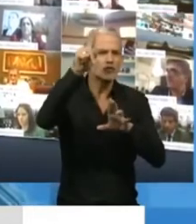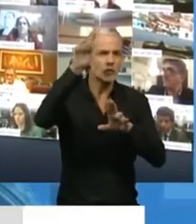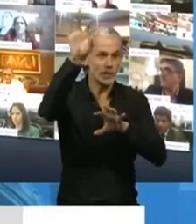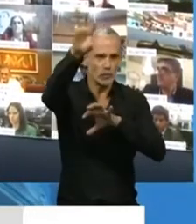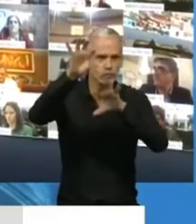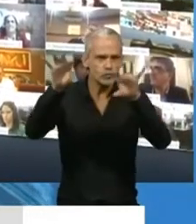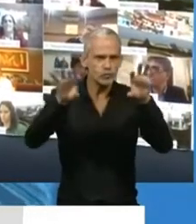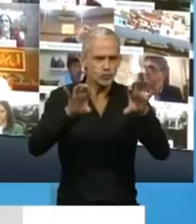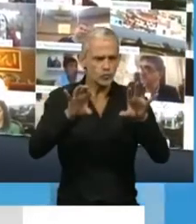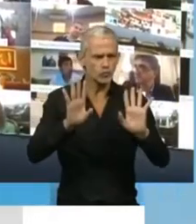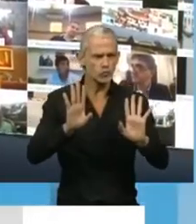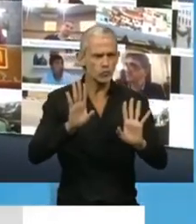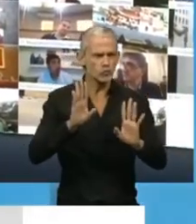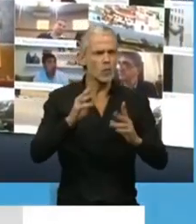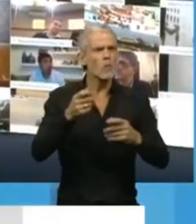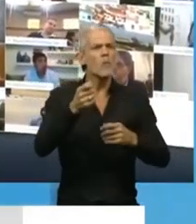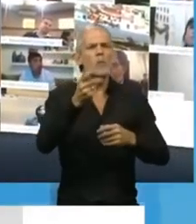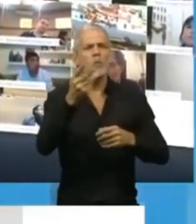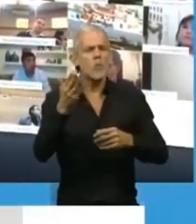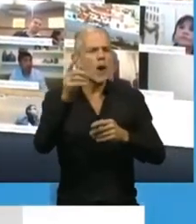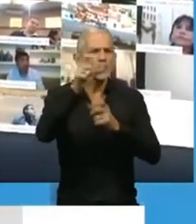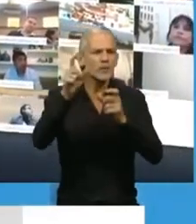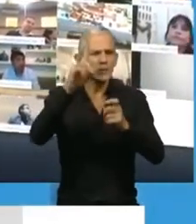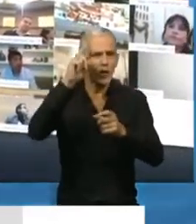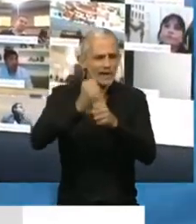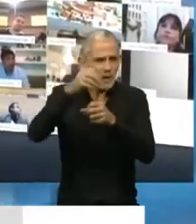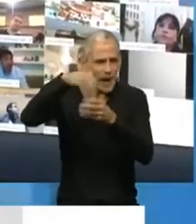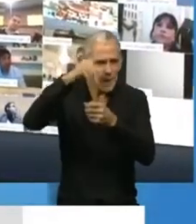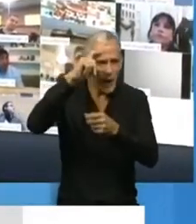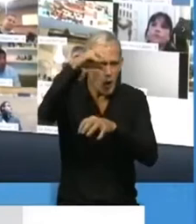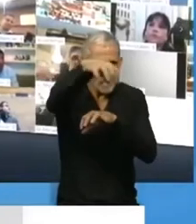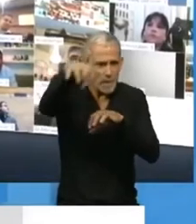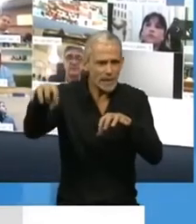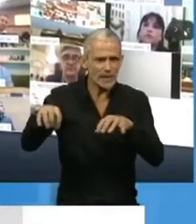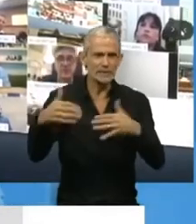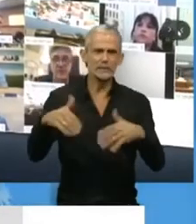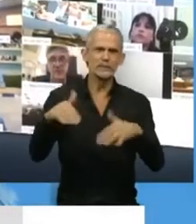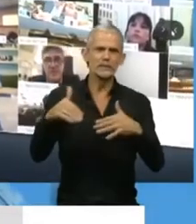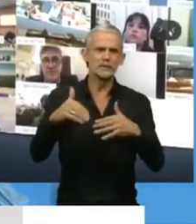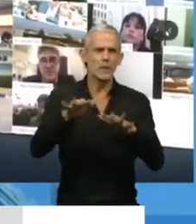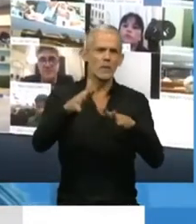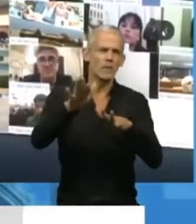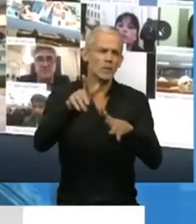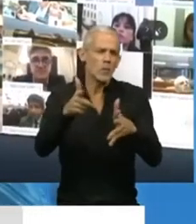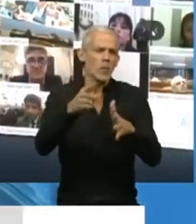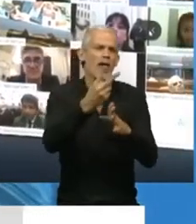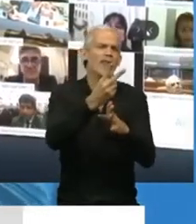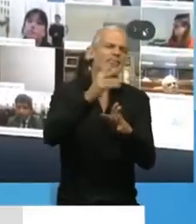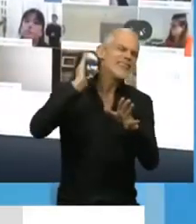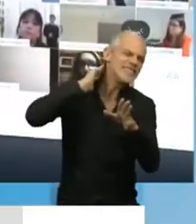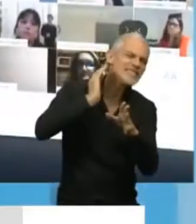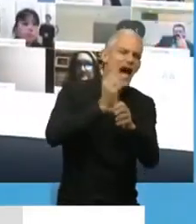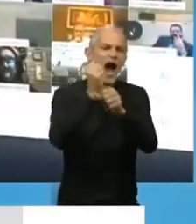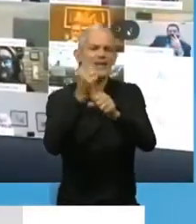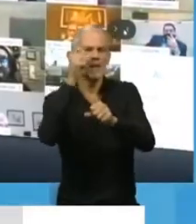la problemática de incidencia en el sector salud tenía que ver desde un 16 a un